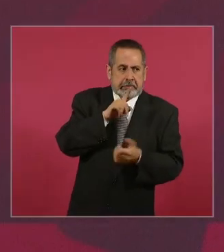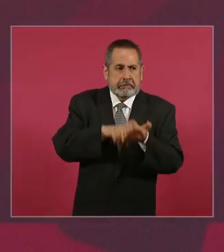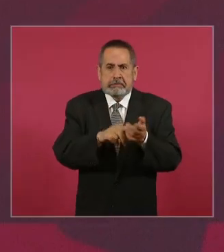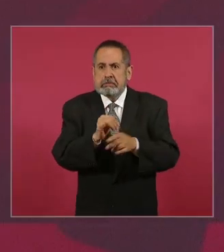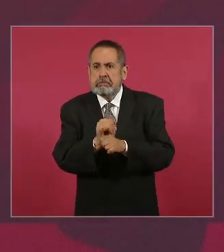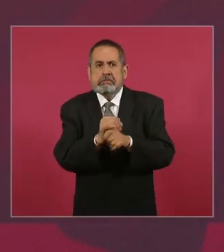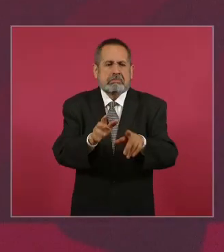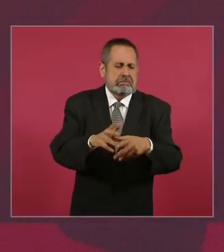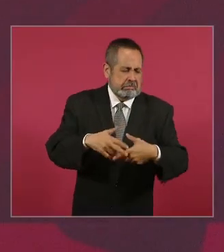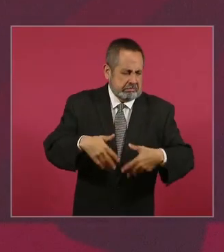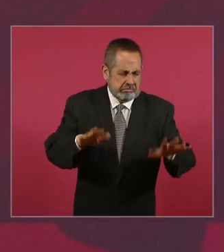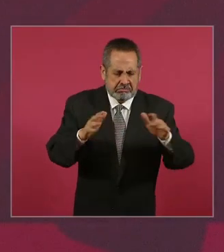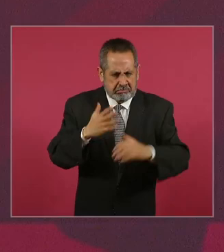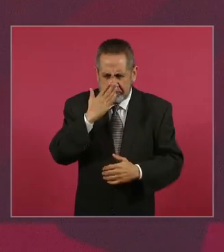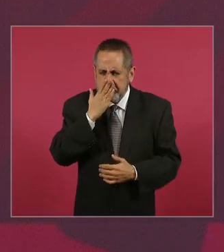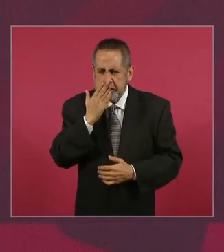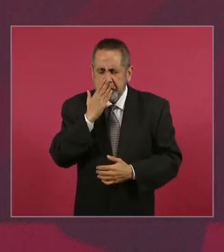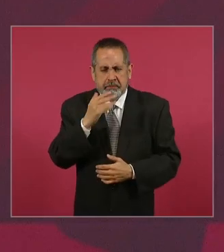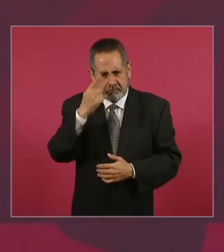que además es sano,